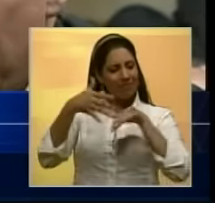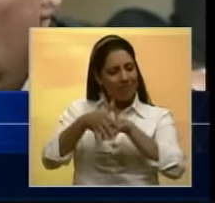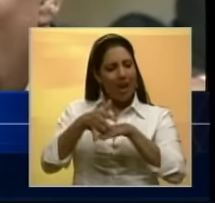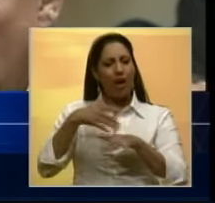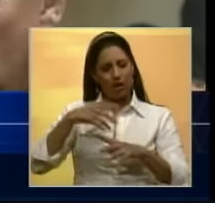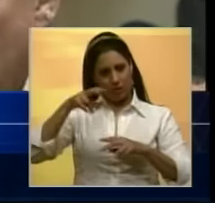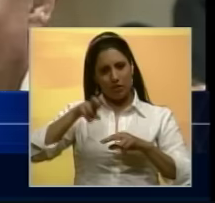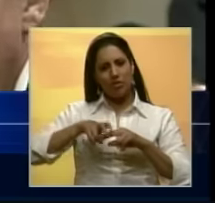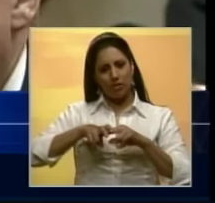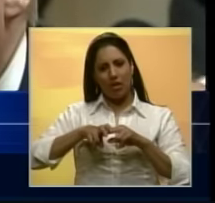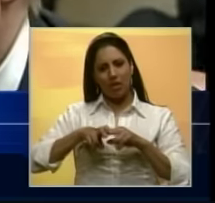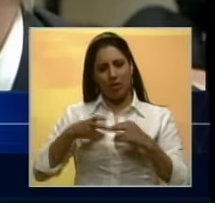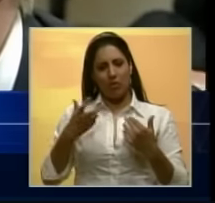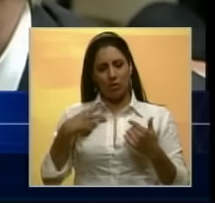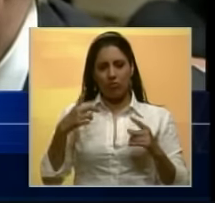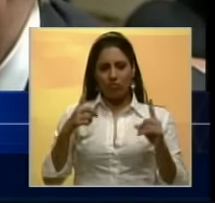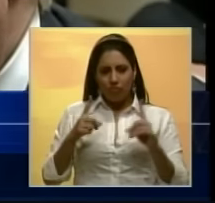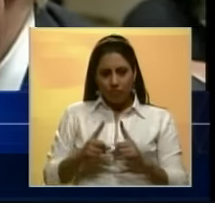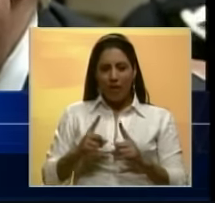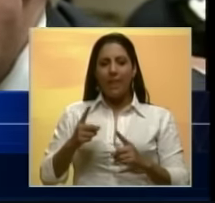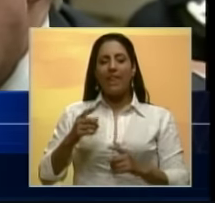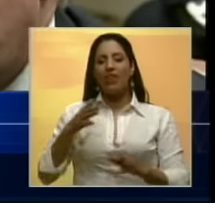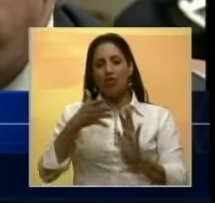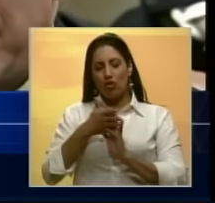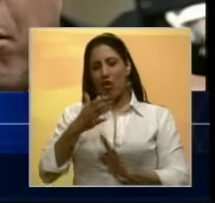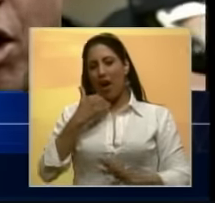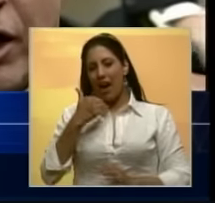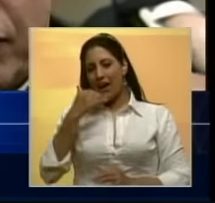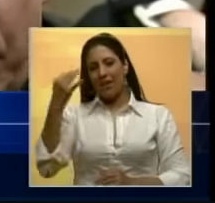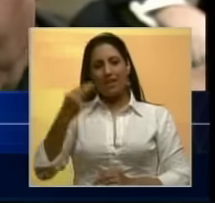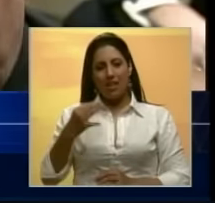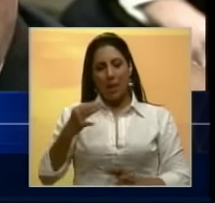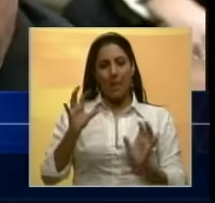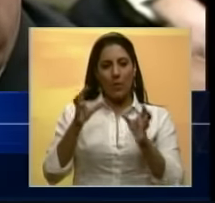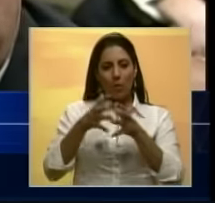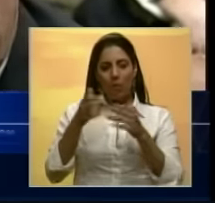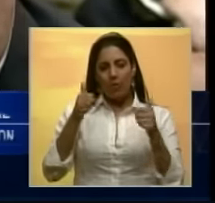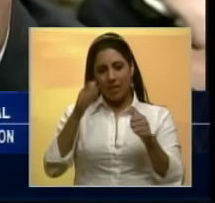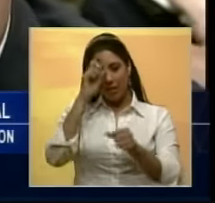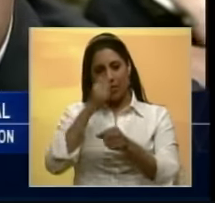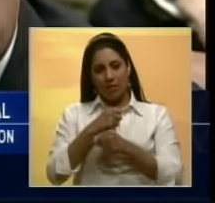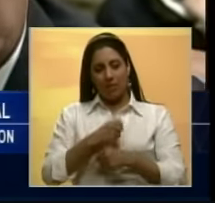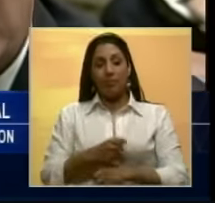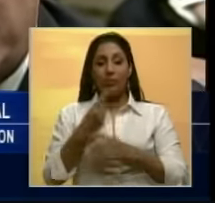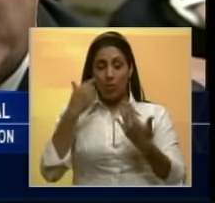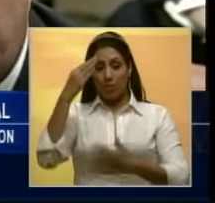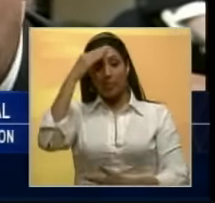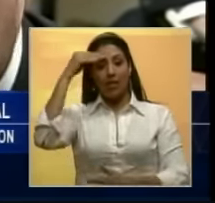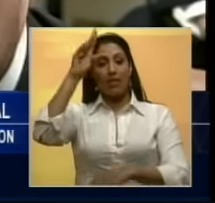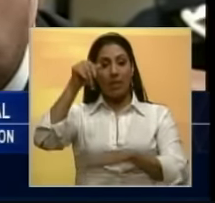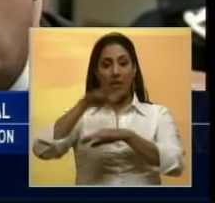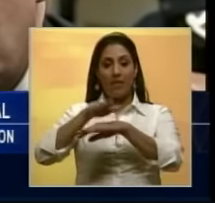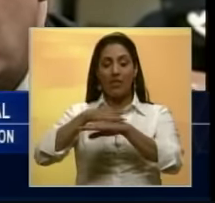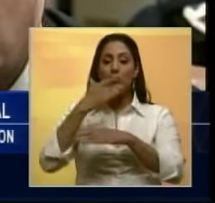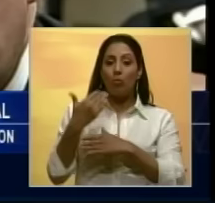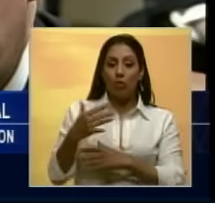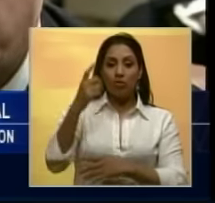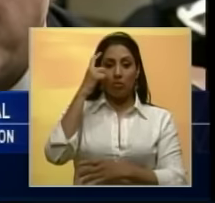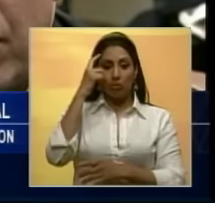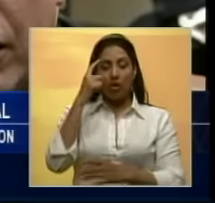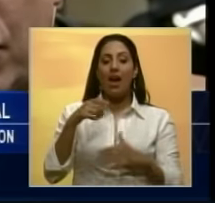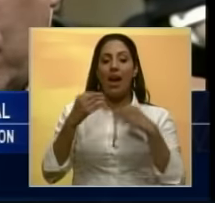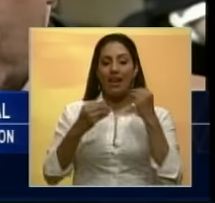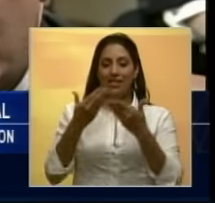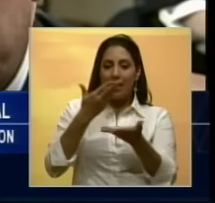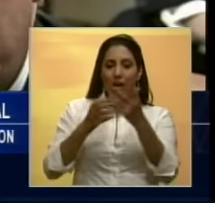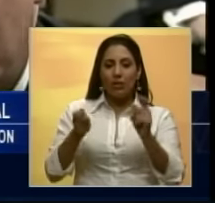estoy aquí sentado. Es algo de lo que yo hago bien. Trump también anunció que próximamente